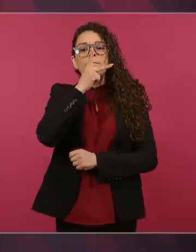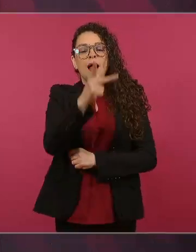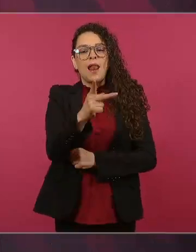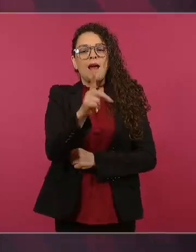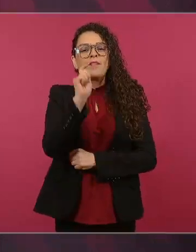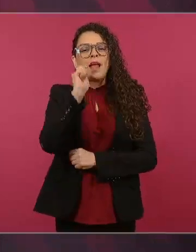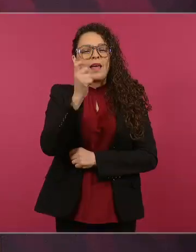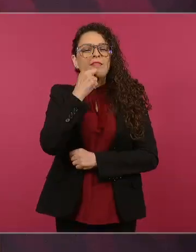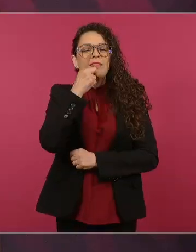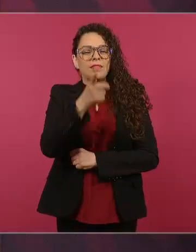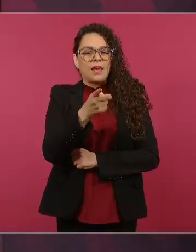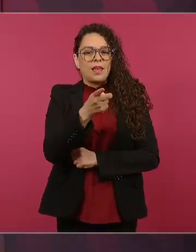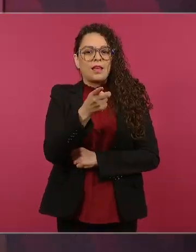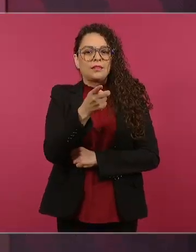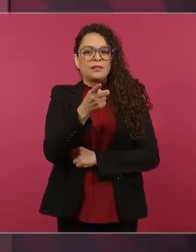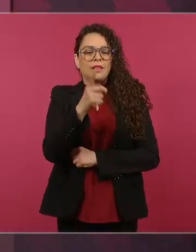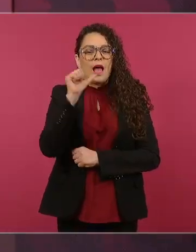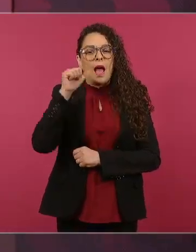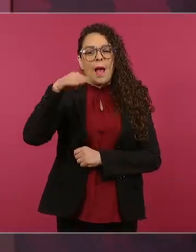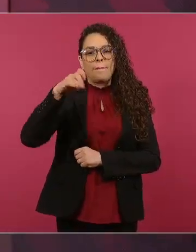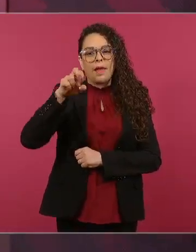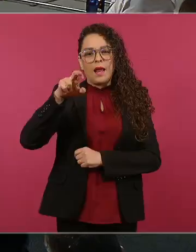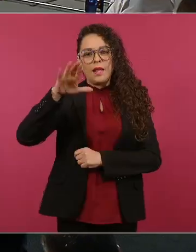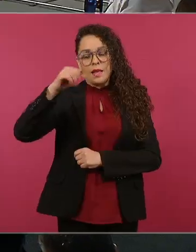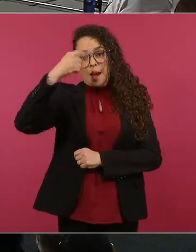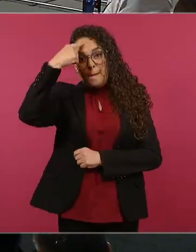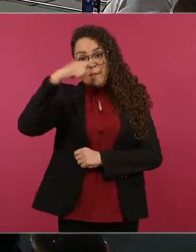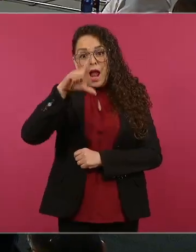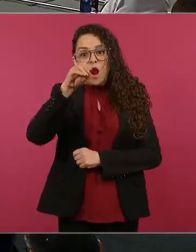Pero de esa frase,